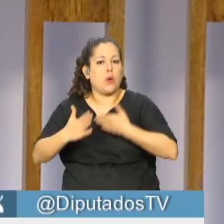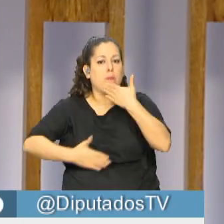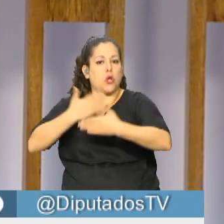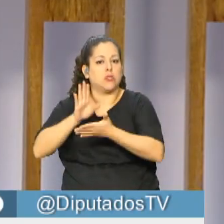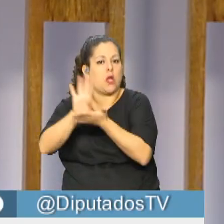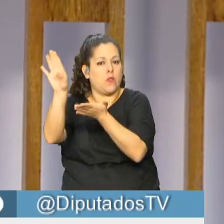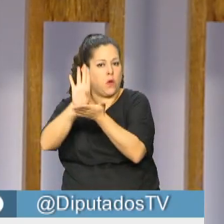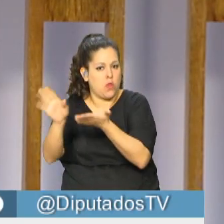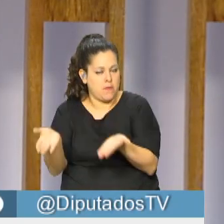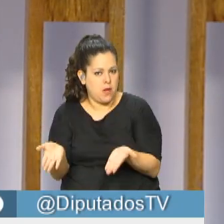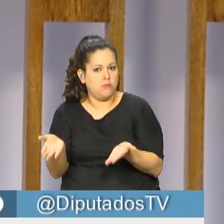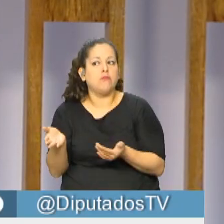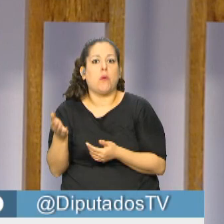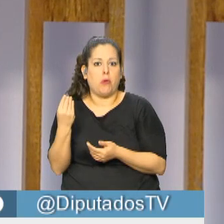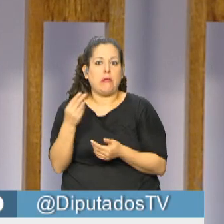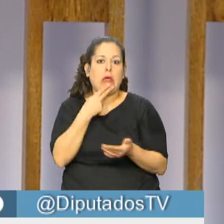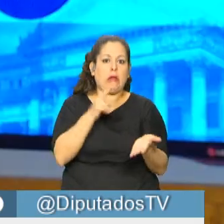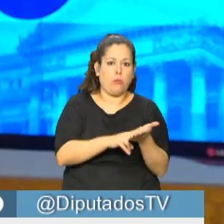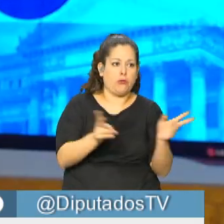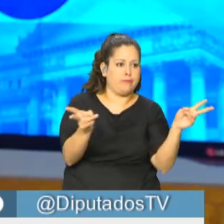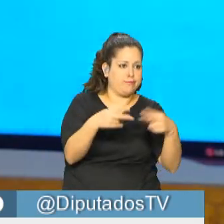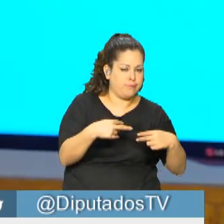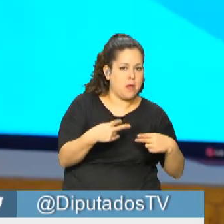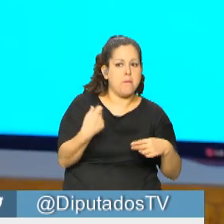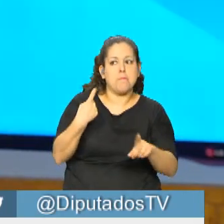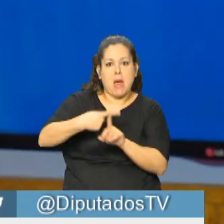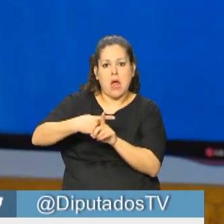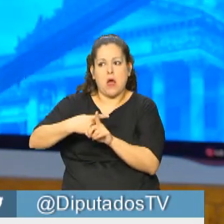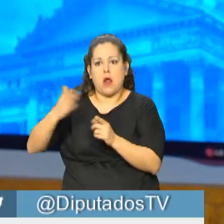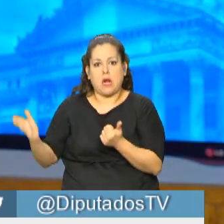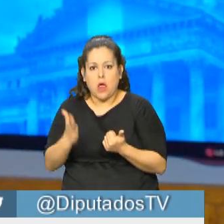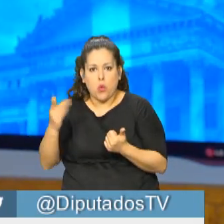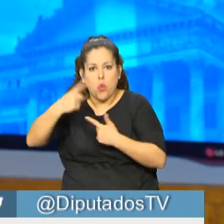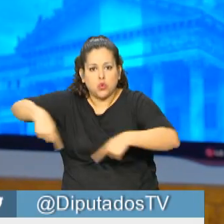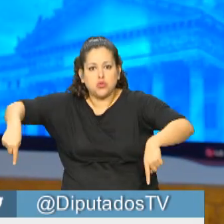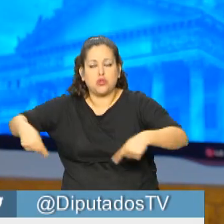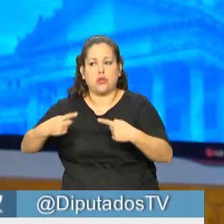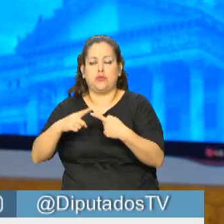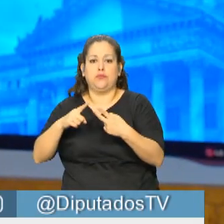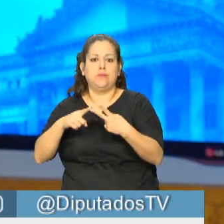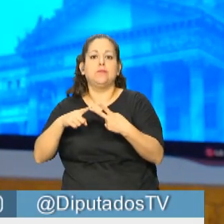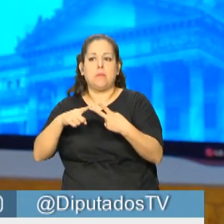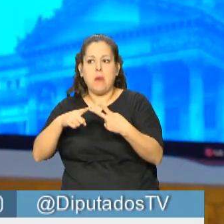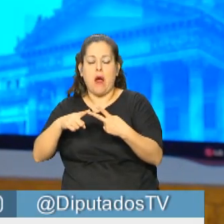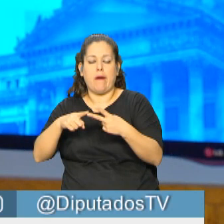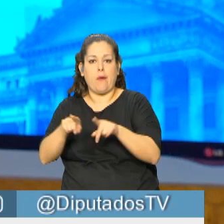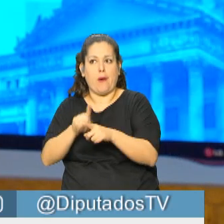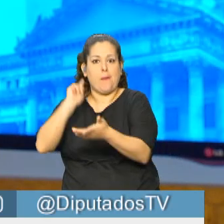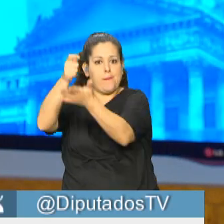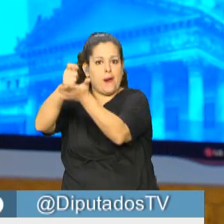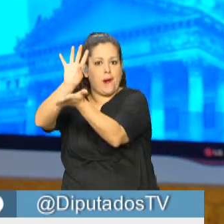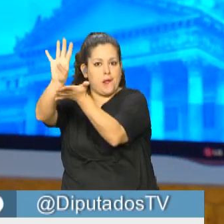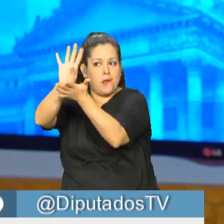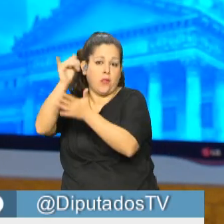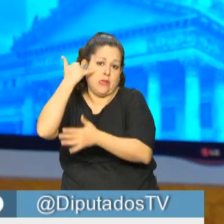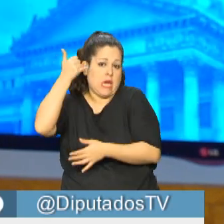van de la mano la recaudación tributaria, la generación de recursos, con la posibilidad de afrontar las deudas que ya están contraídas y